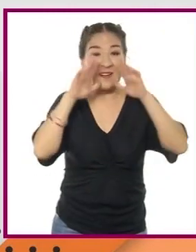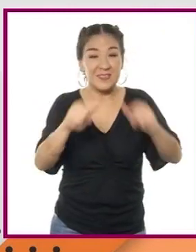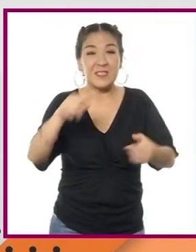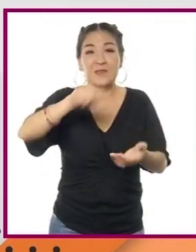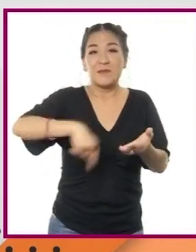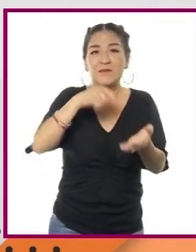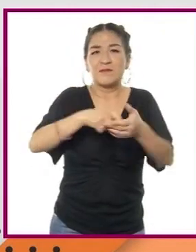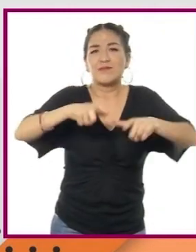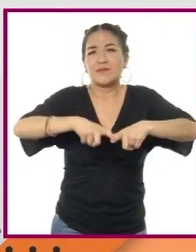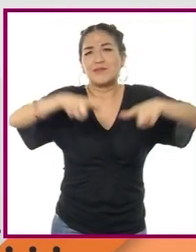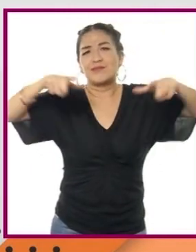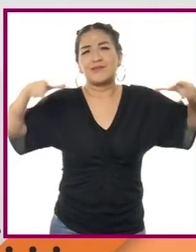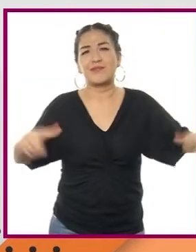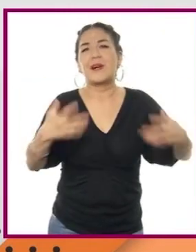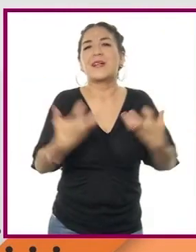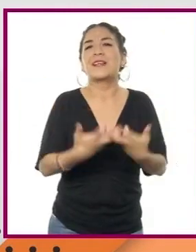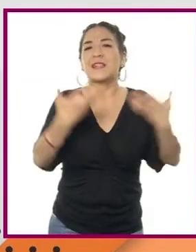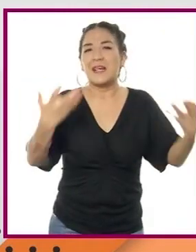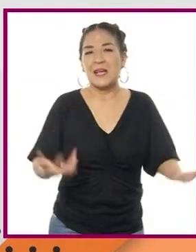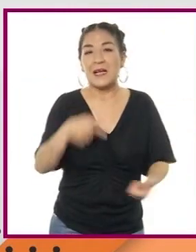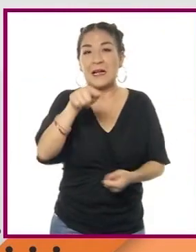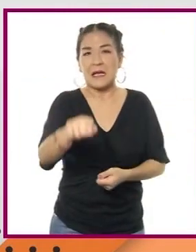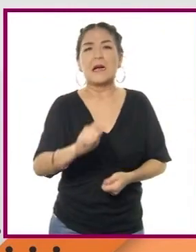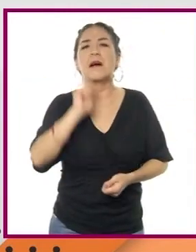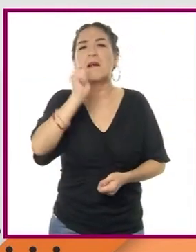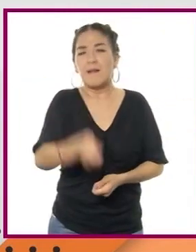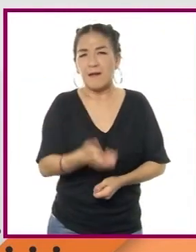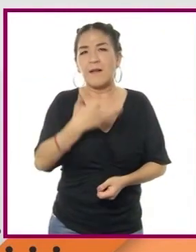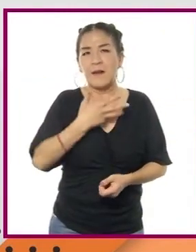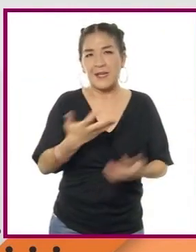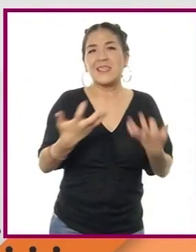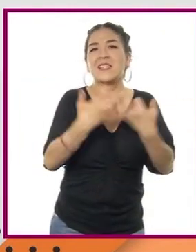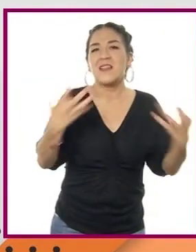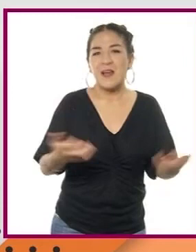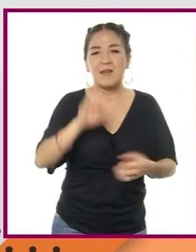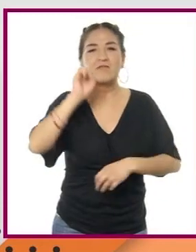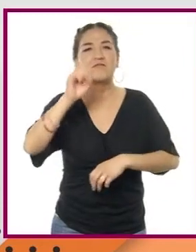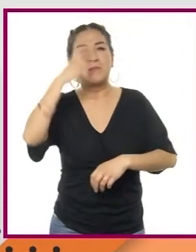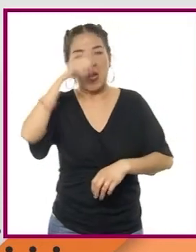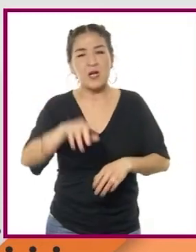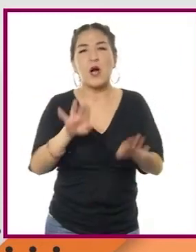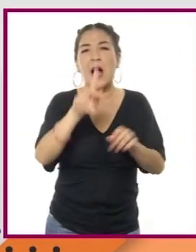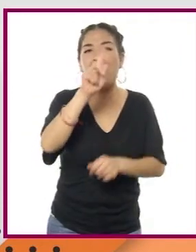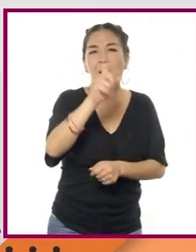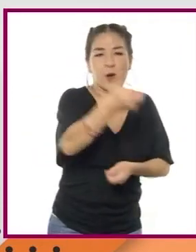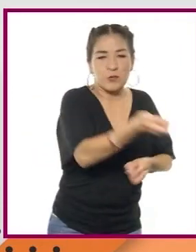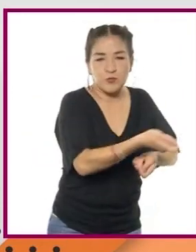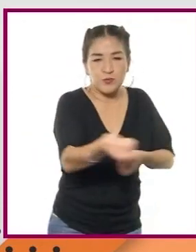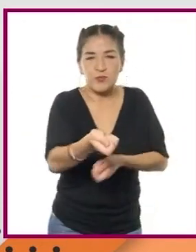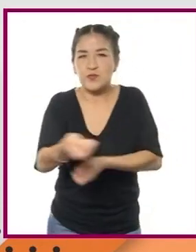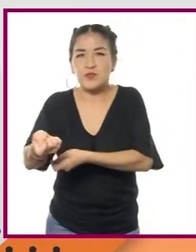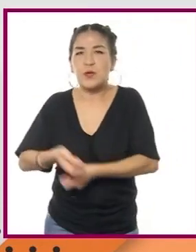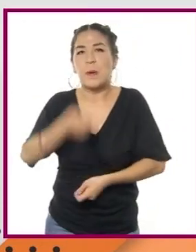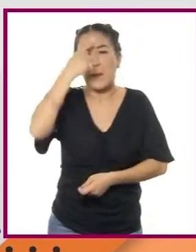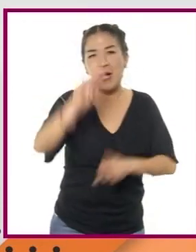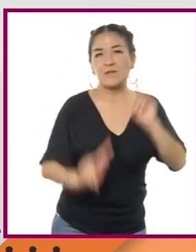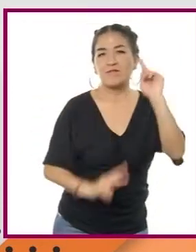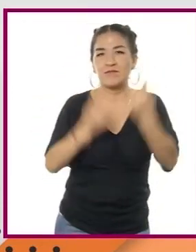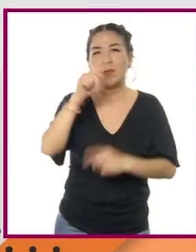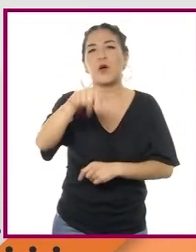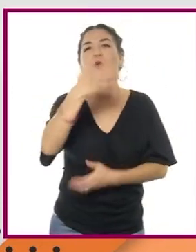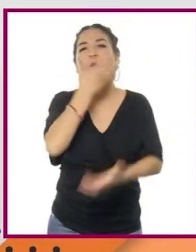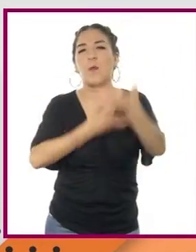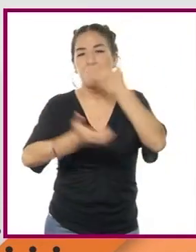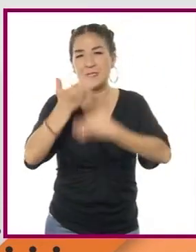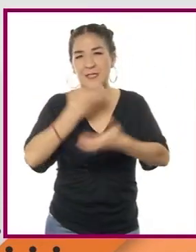grandes extensiones territoriales en las que había tierras de regadío que generalmente se reservaban para los cultivos